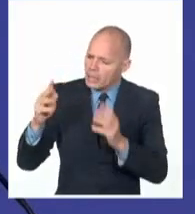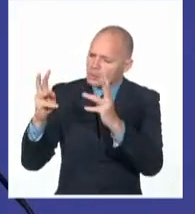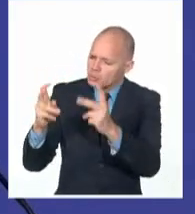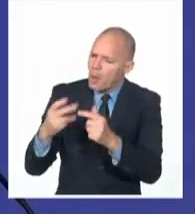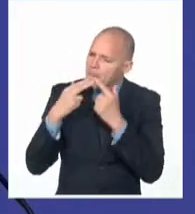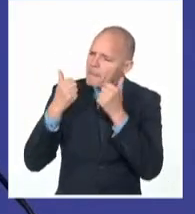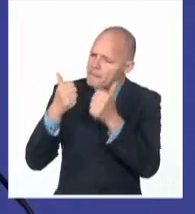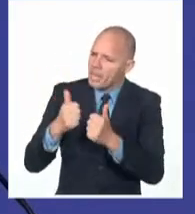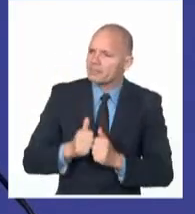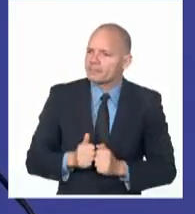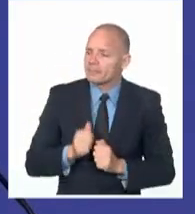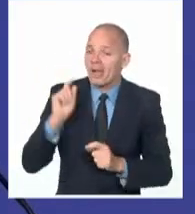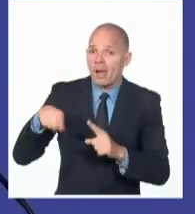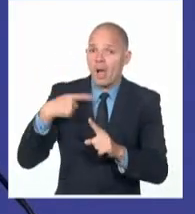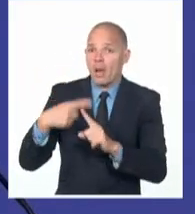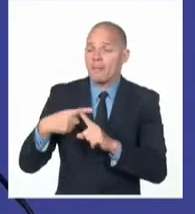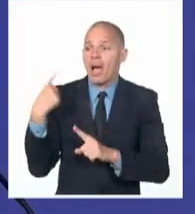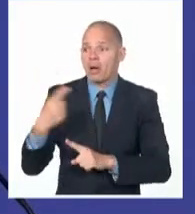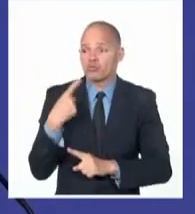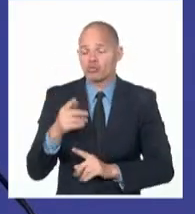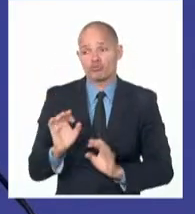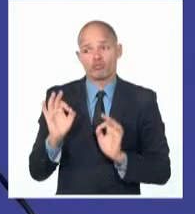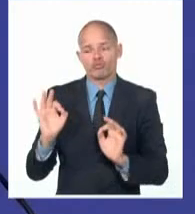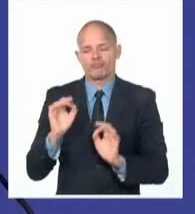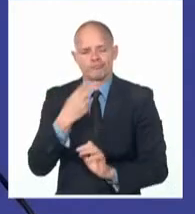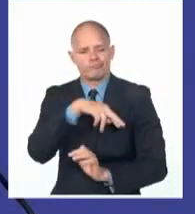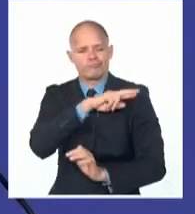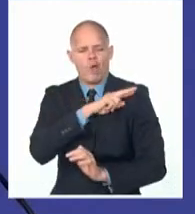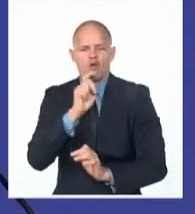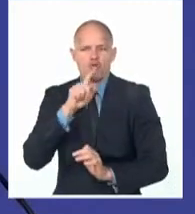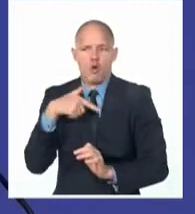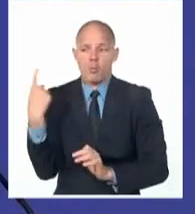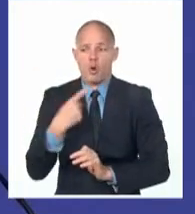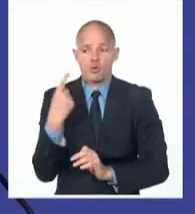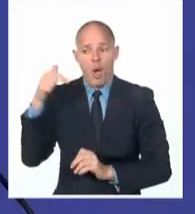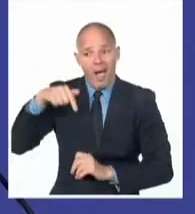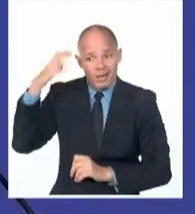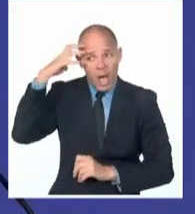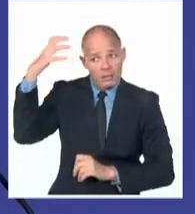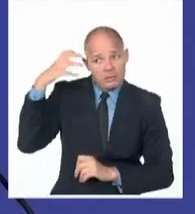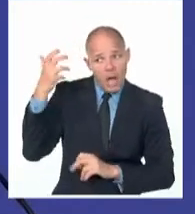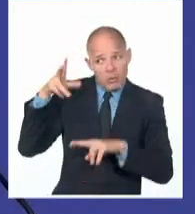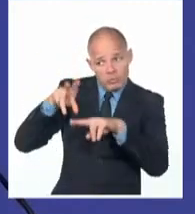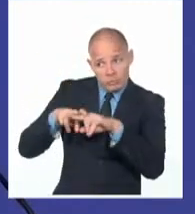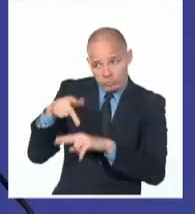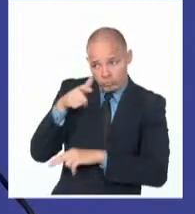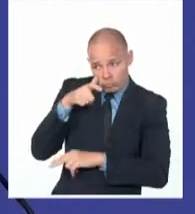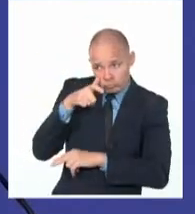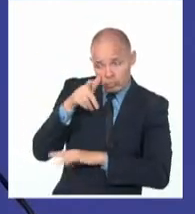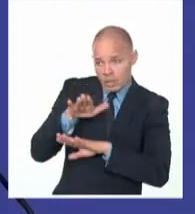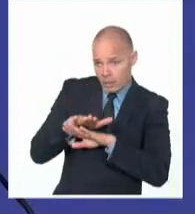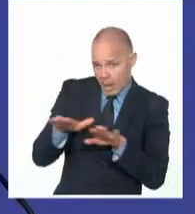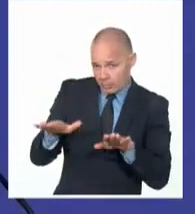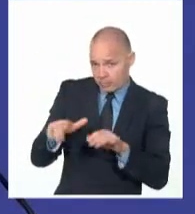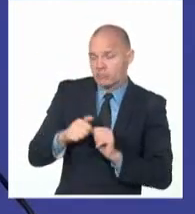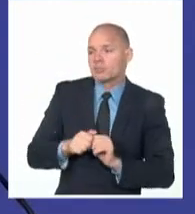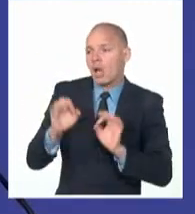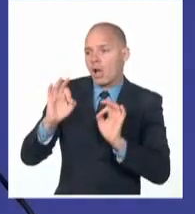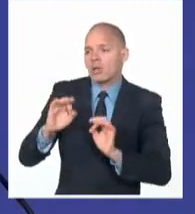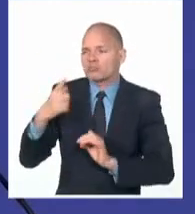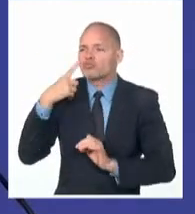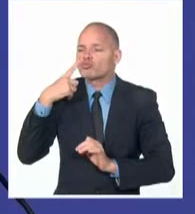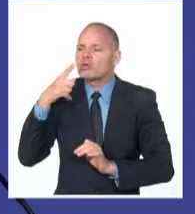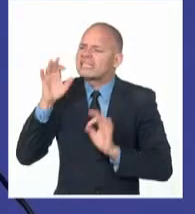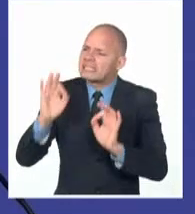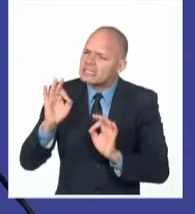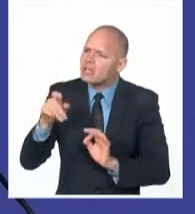con la responsabilidad que tenemos como Estado observador de la Unión. Pueden ustedes contar siempre